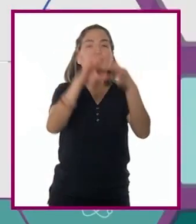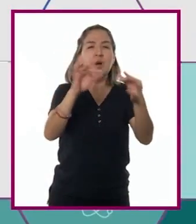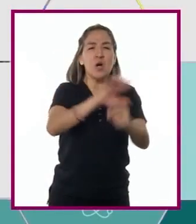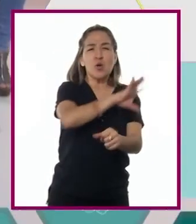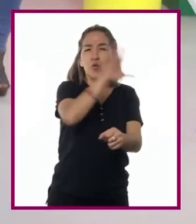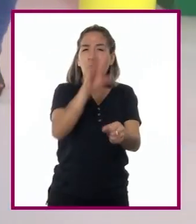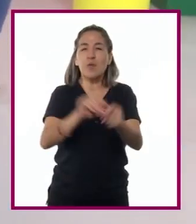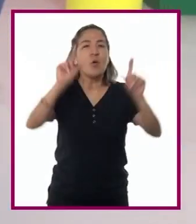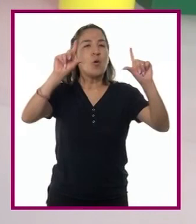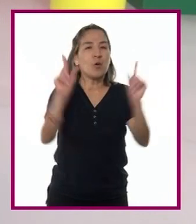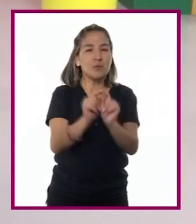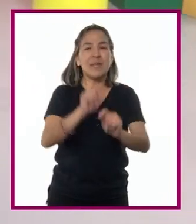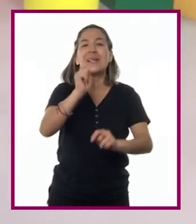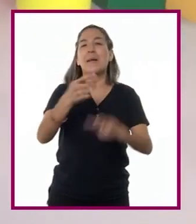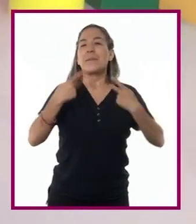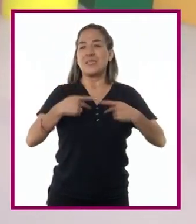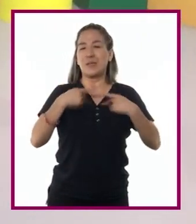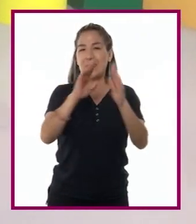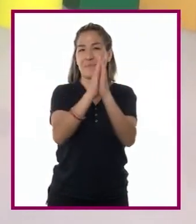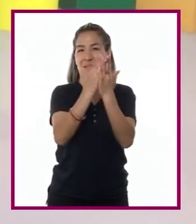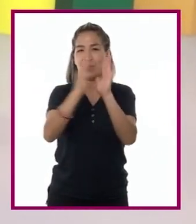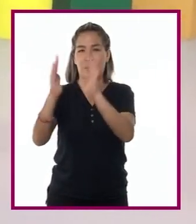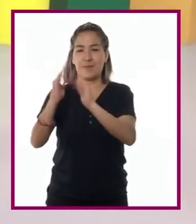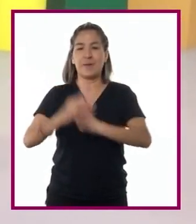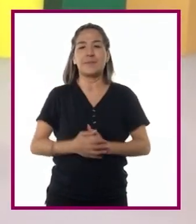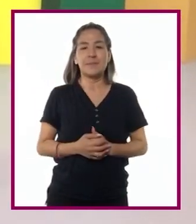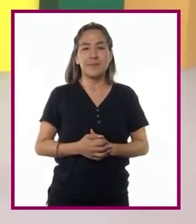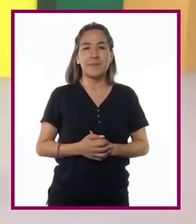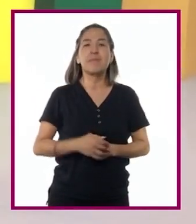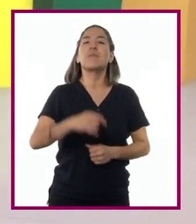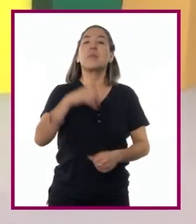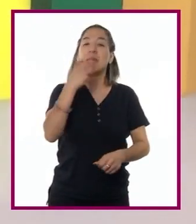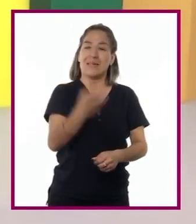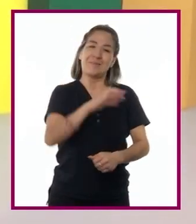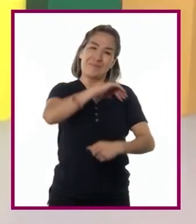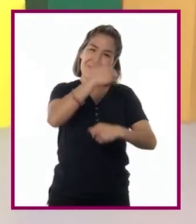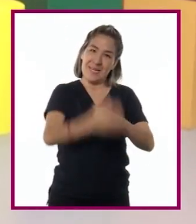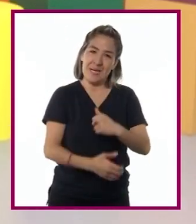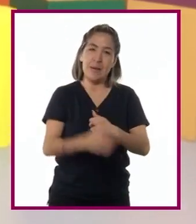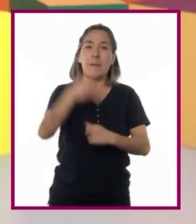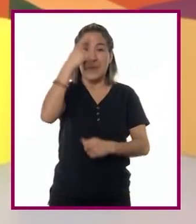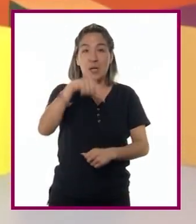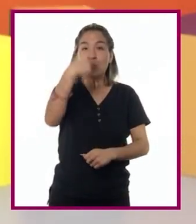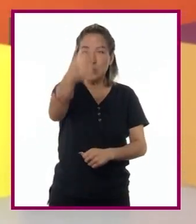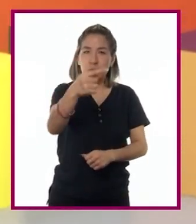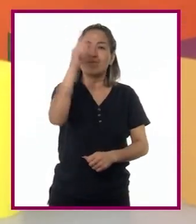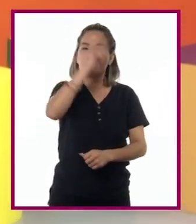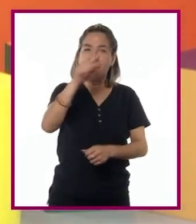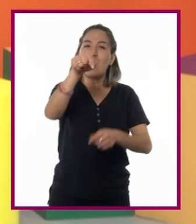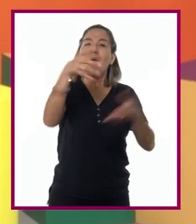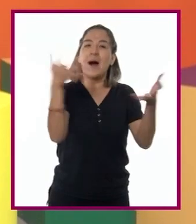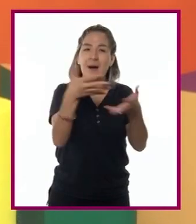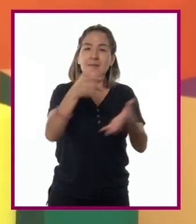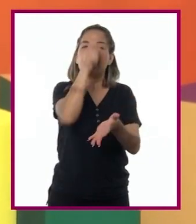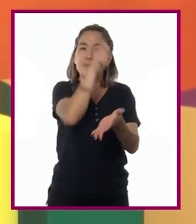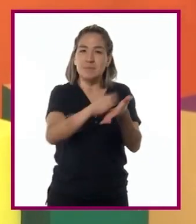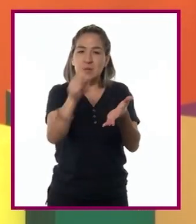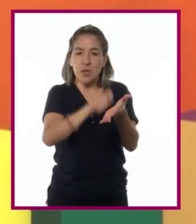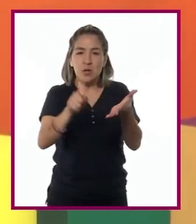bibliografía. Para terminar, les sugiero que elaboren un texto escrito en el que argumenten